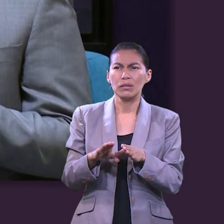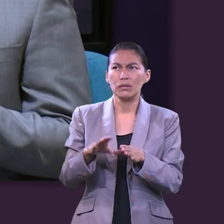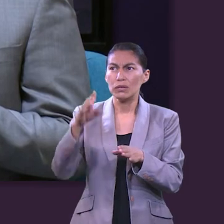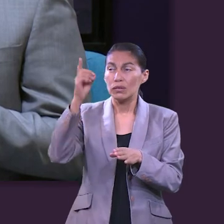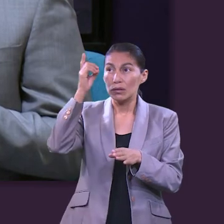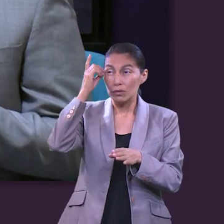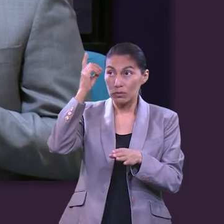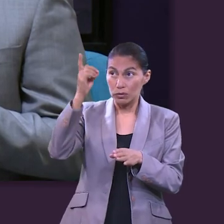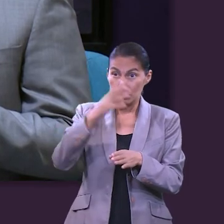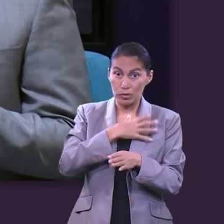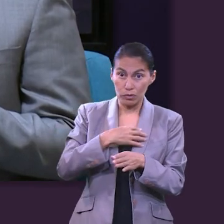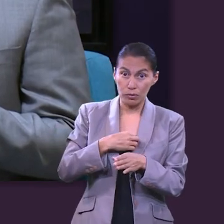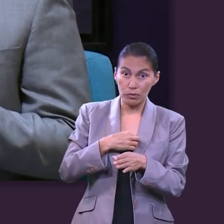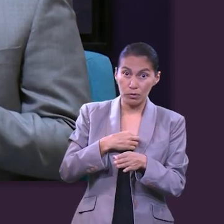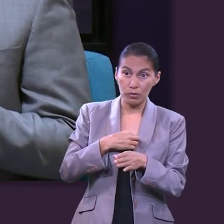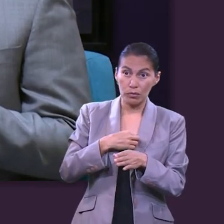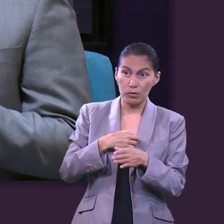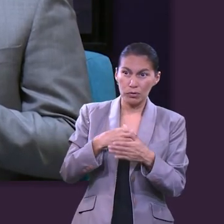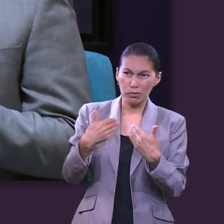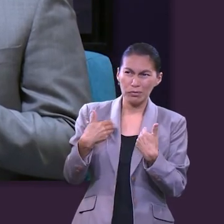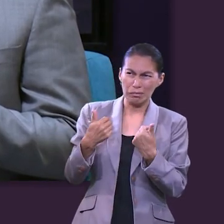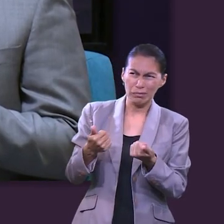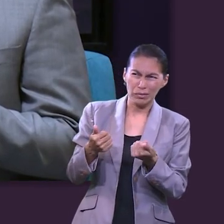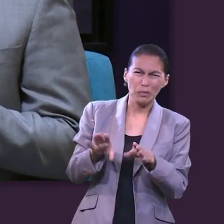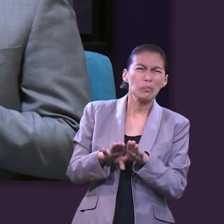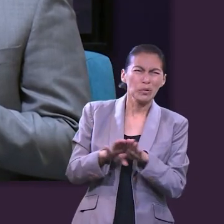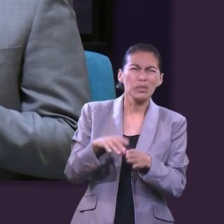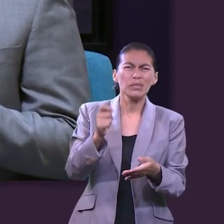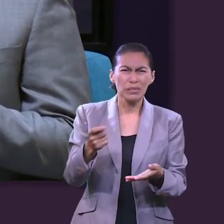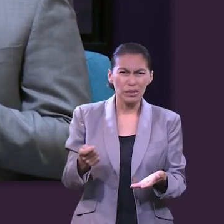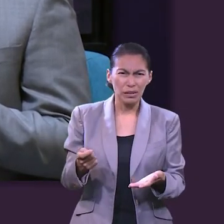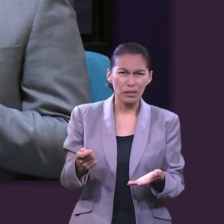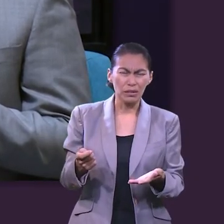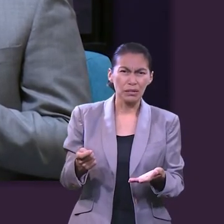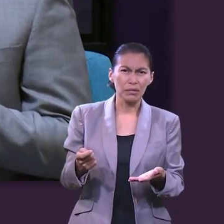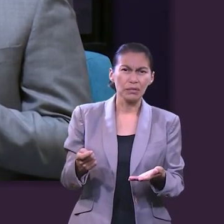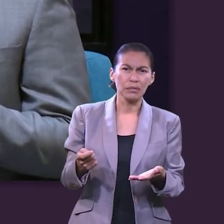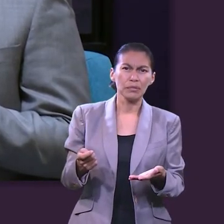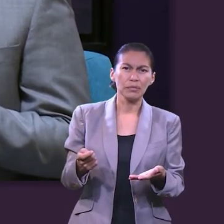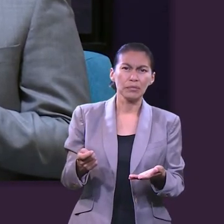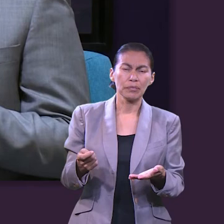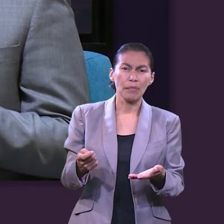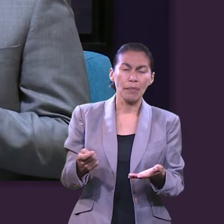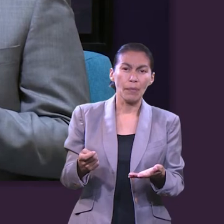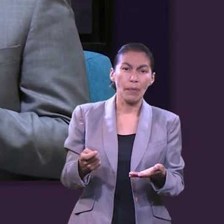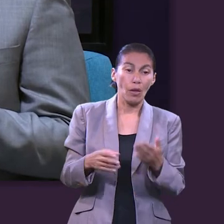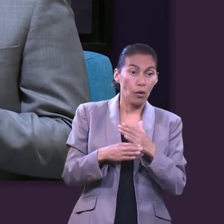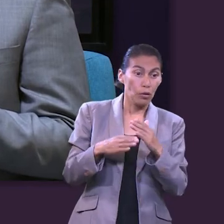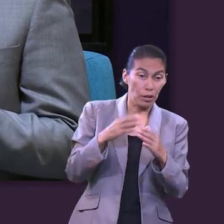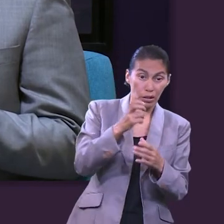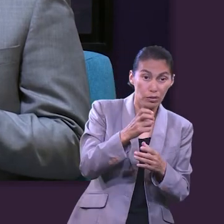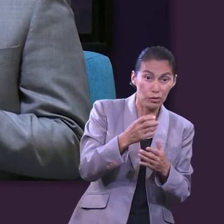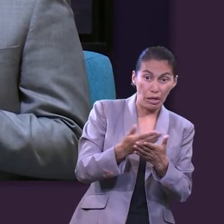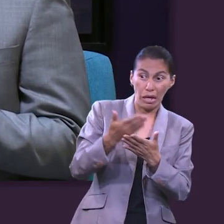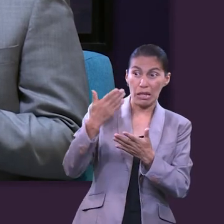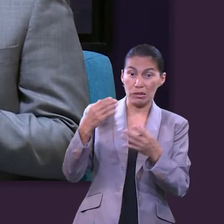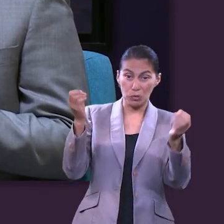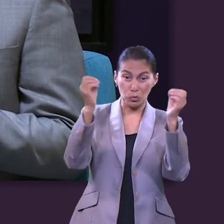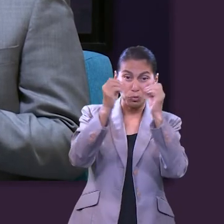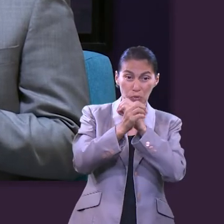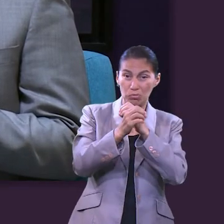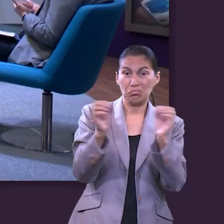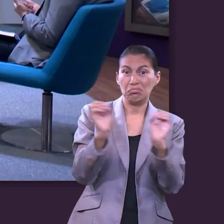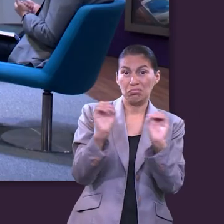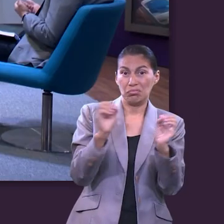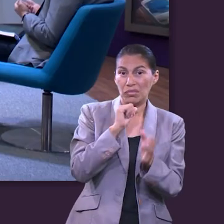realmente era el Hijo de Dios? Sabiendo que esas cosas a lo mejor no habían sucedido